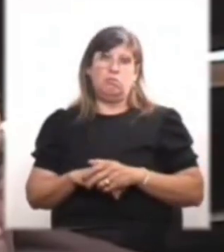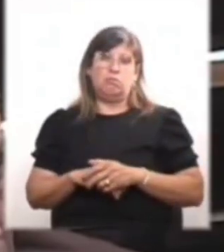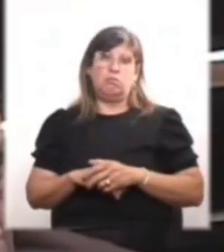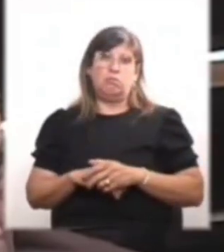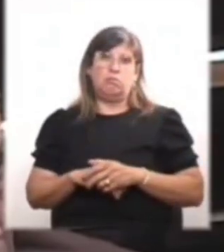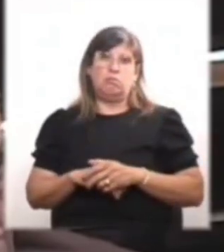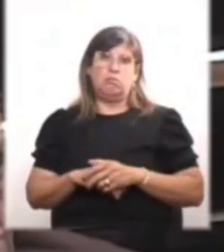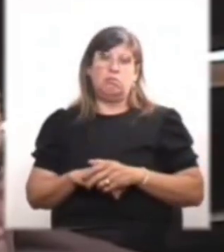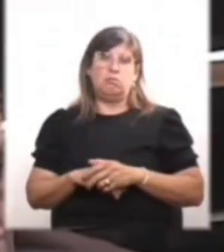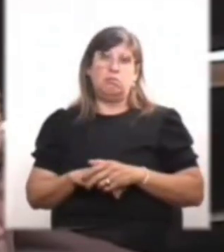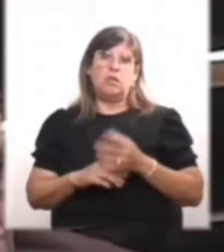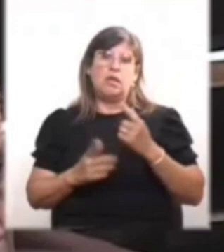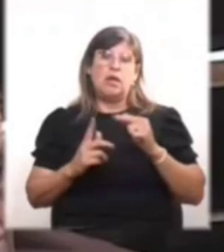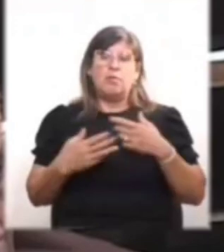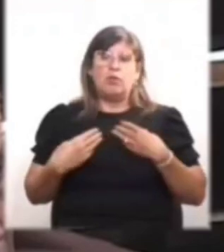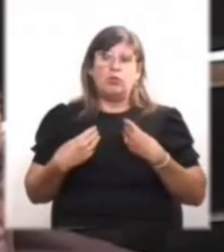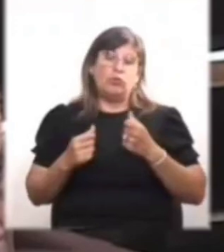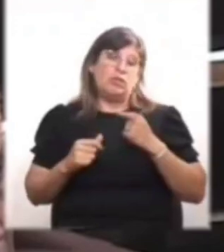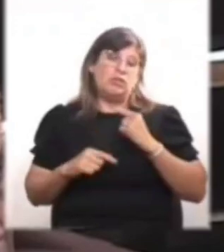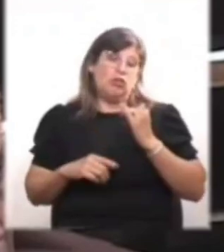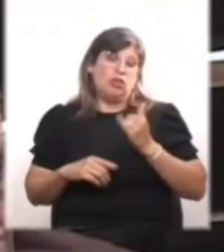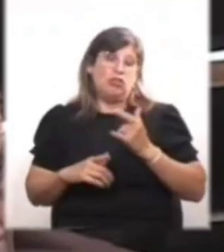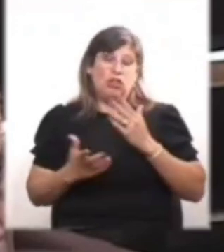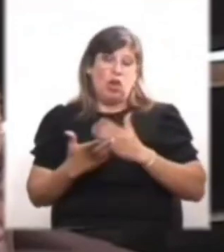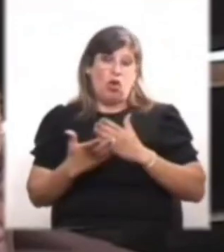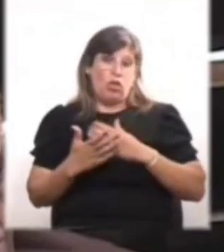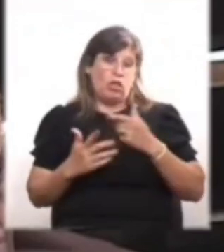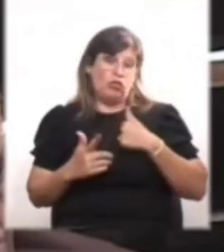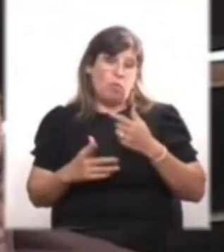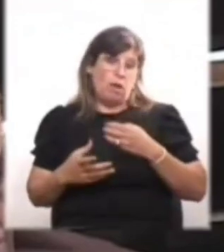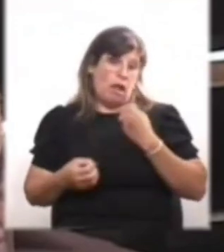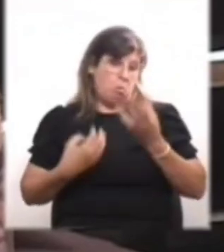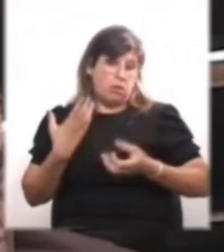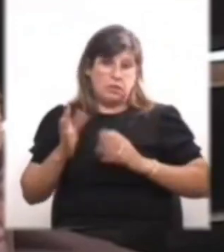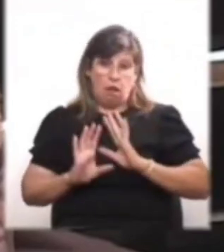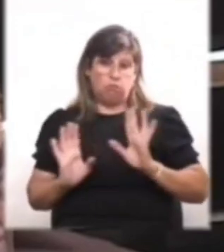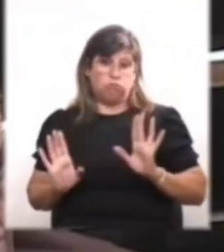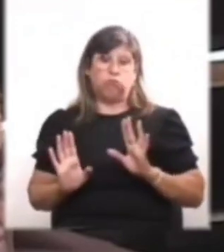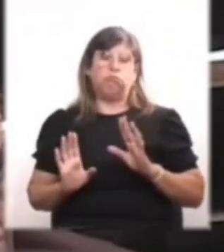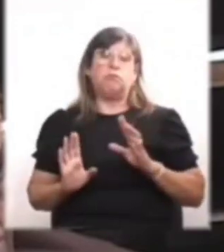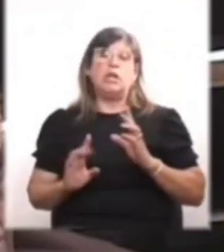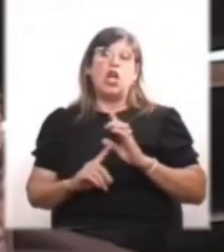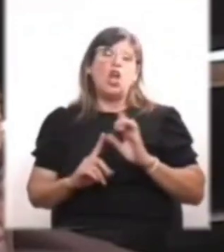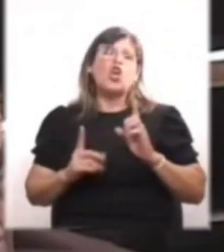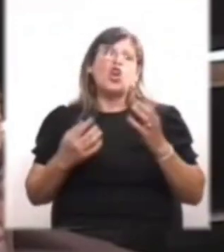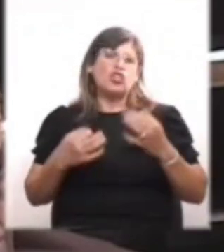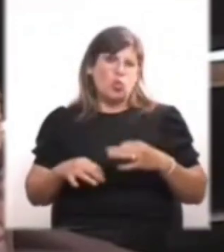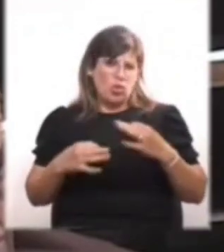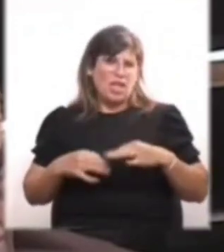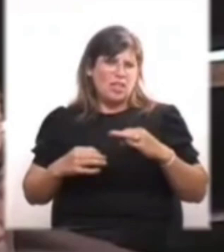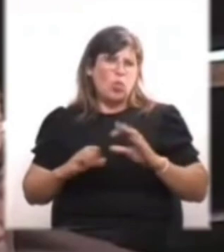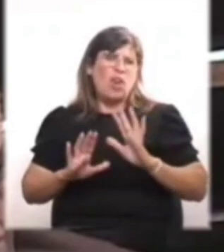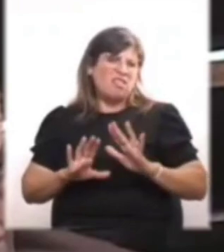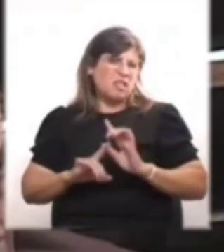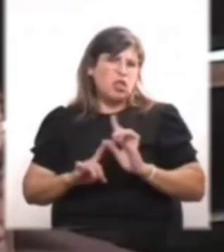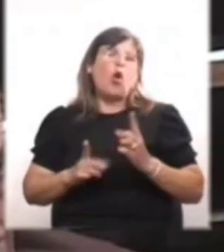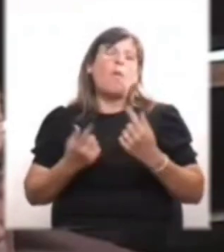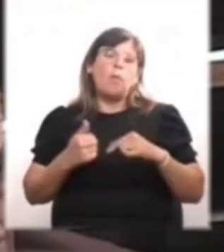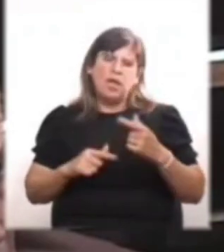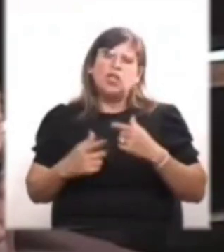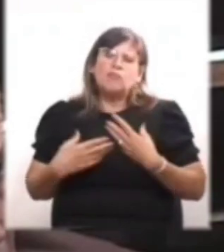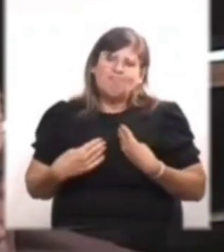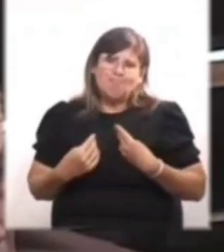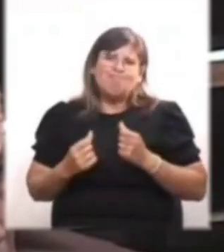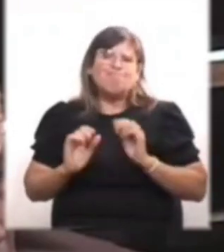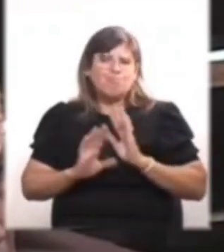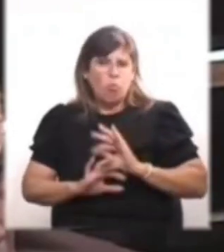Pero eso es una sensación que tengo derecho a expresar, no tengo la seguridad que fuera así, pero me da la impresión de que pudo haber sido